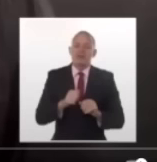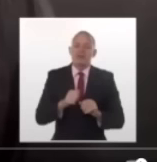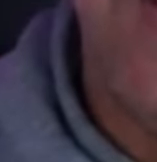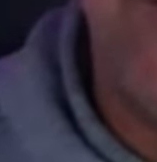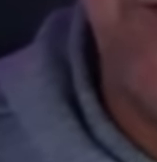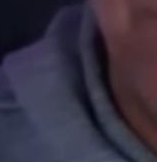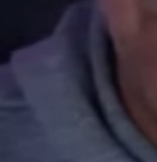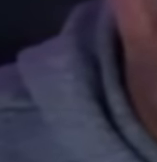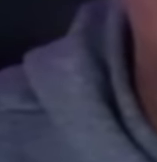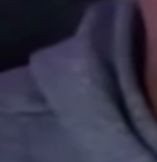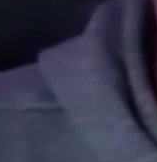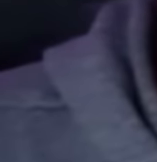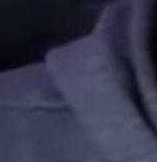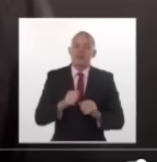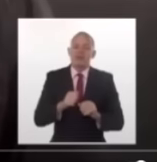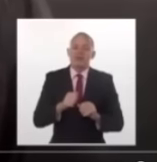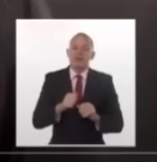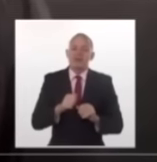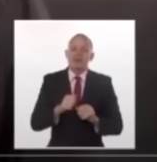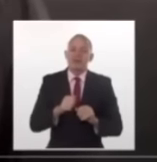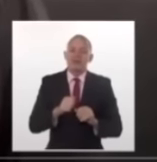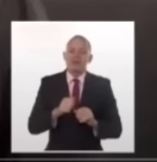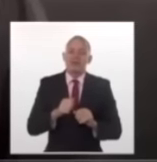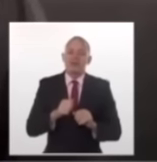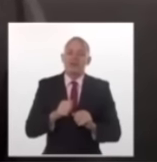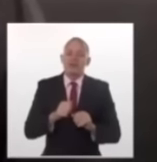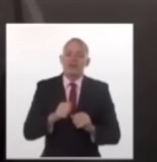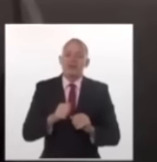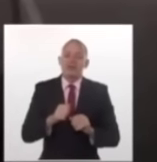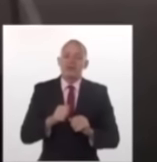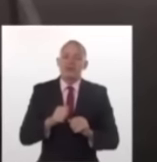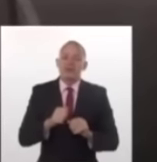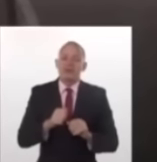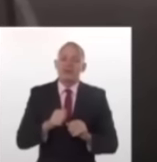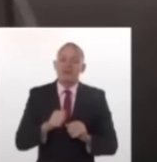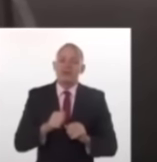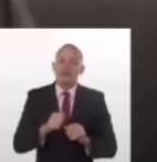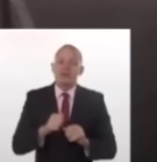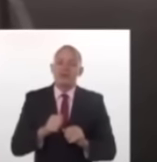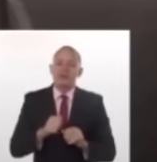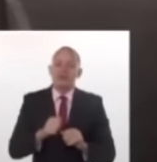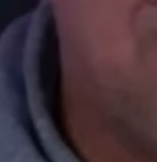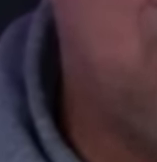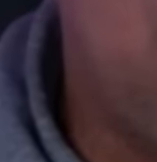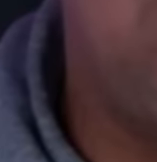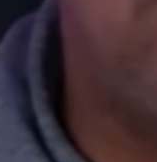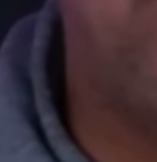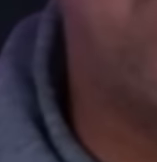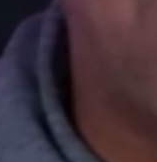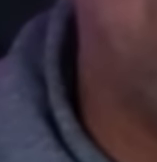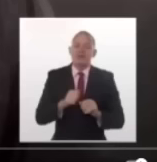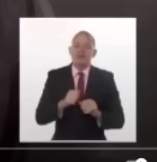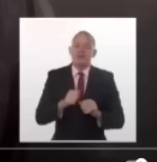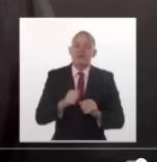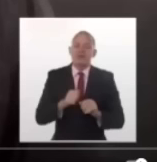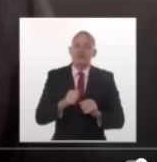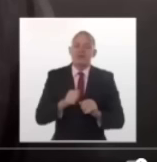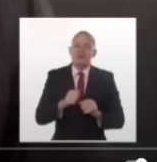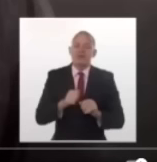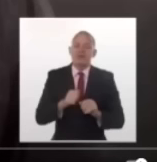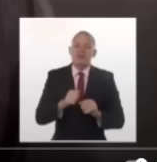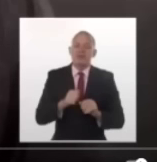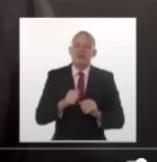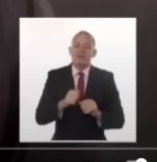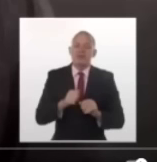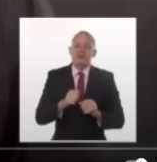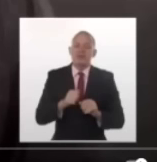viene esto. Esto es un paripé. Es que yo conozco a estos delincuentes, chicos. Esto es un montaje para decirle a la